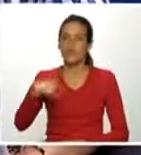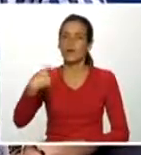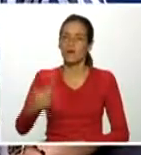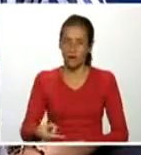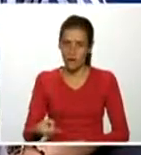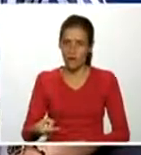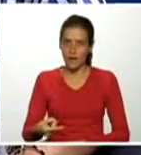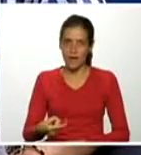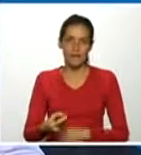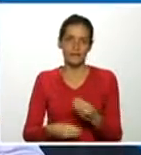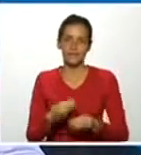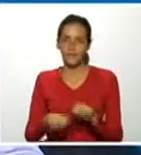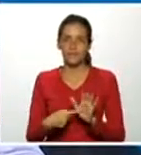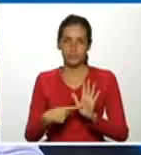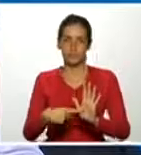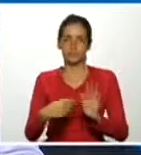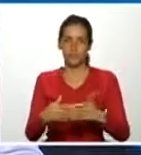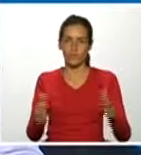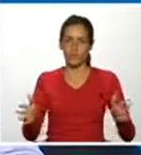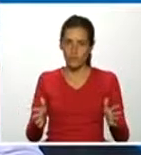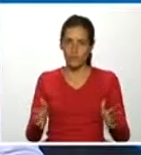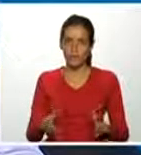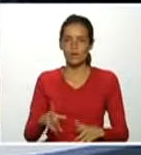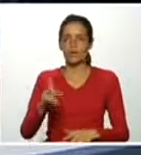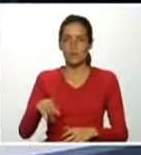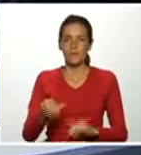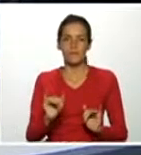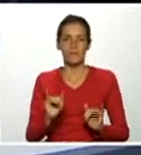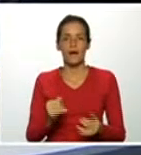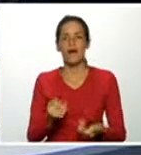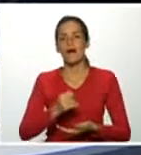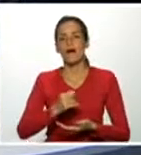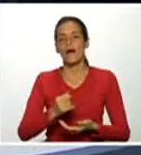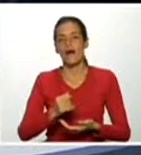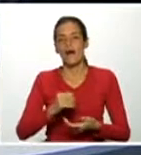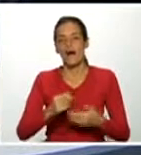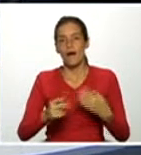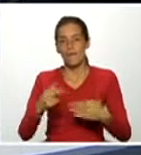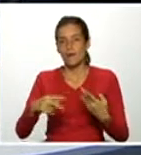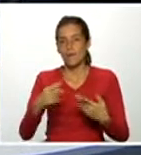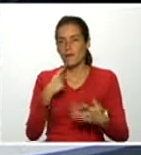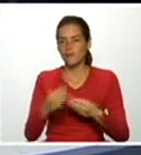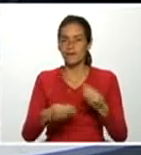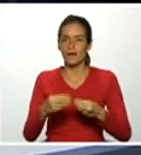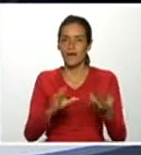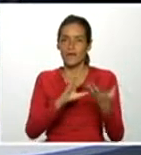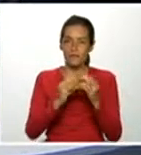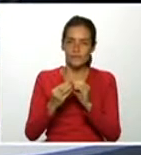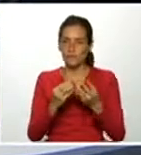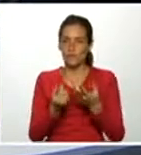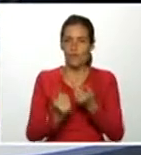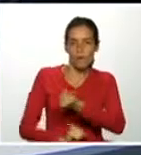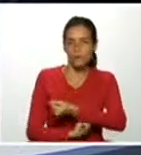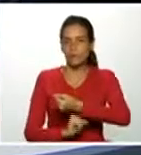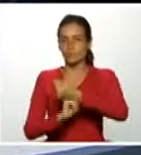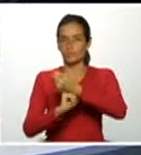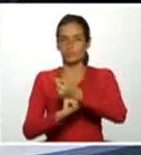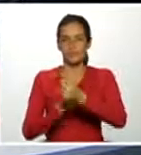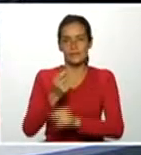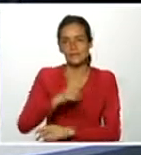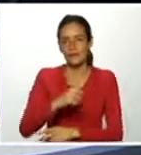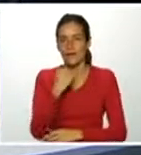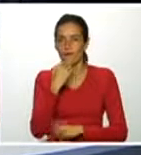entonces sacarla al público y que entonces esa misma aplicación requiera mejoras y requiera adaptaciones y requiera soporte y